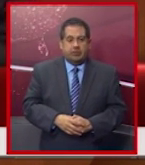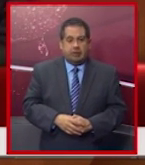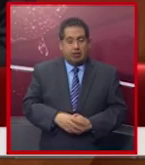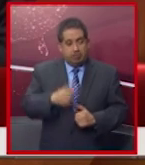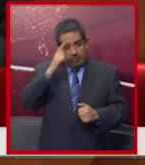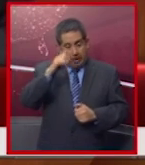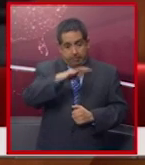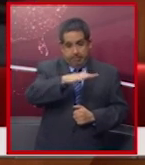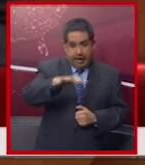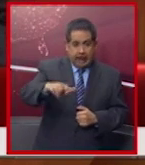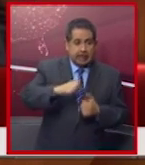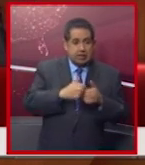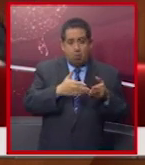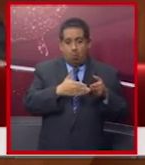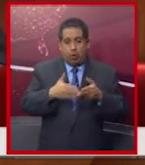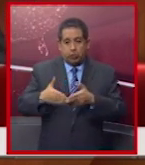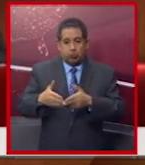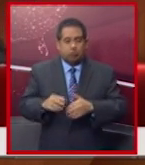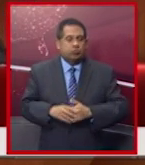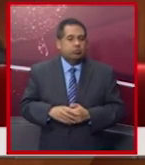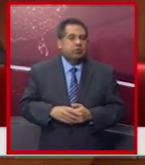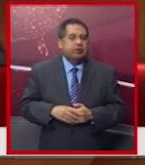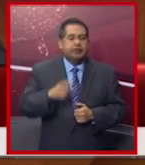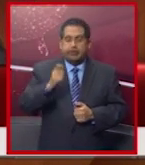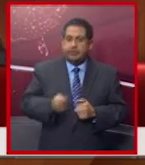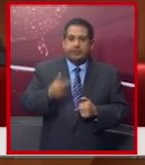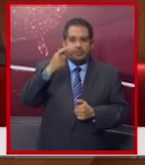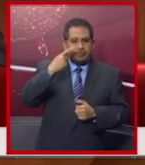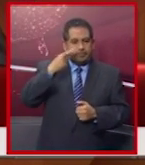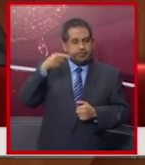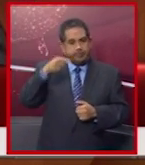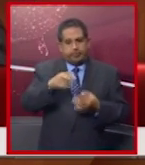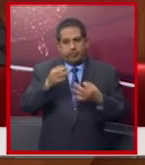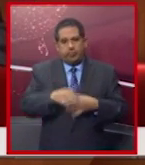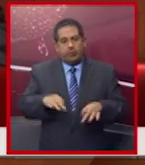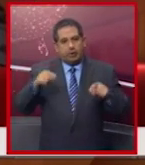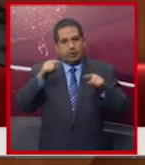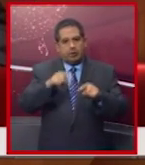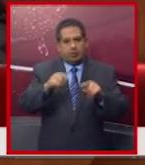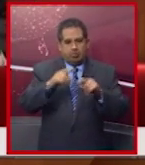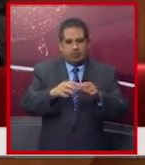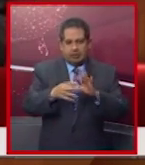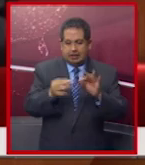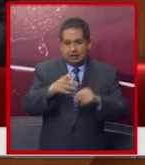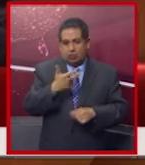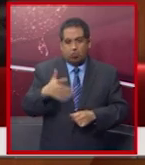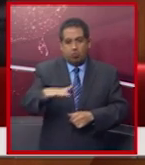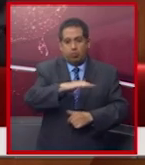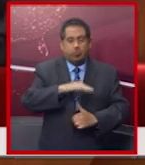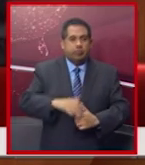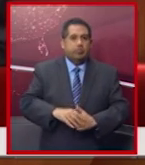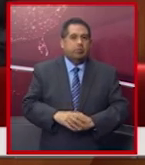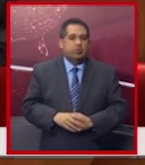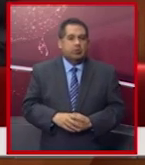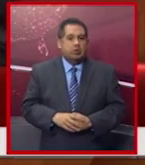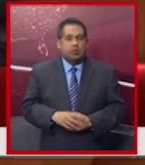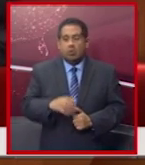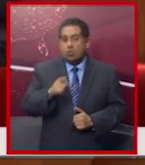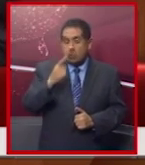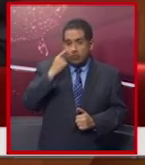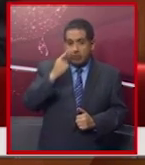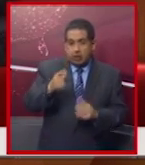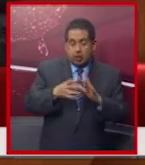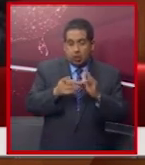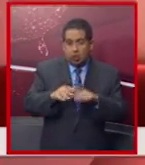marítima y portuaria, que son la prioridad hoy para este importantísimo sector. Y no solo